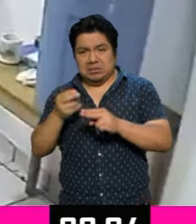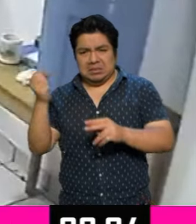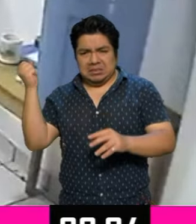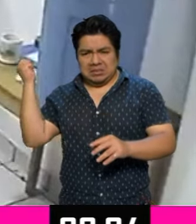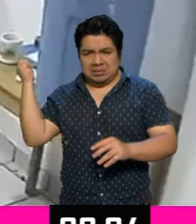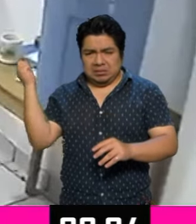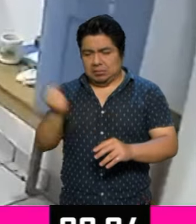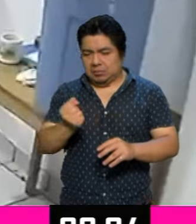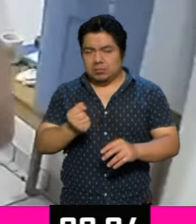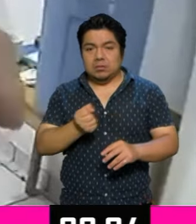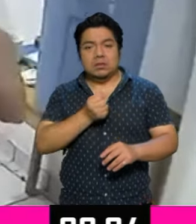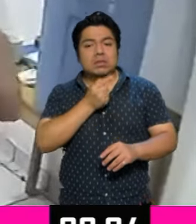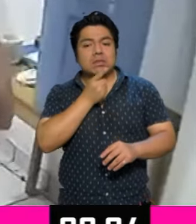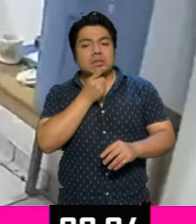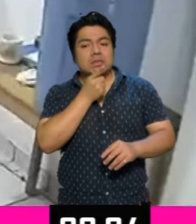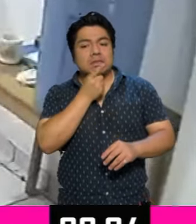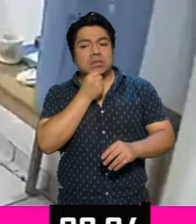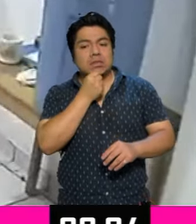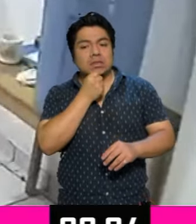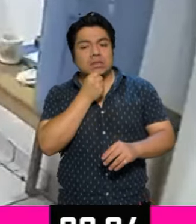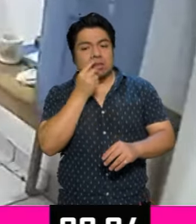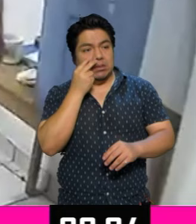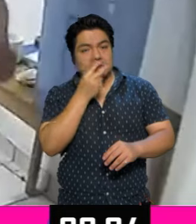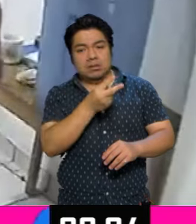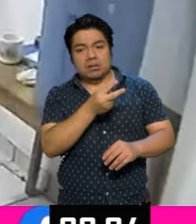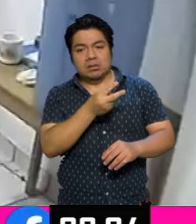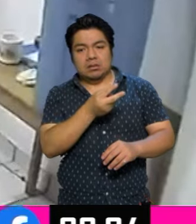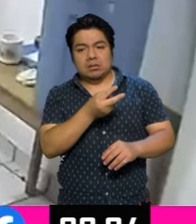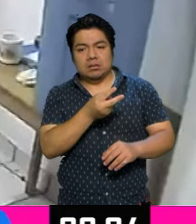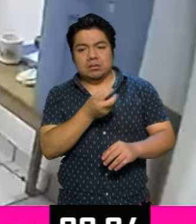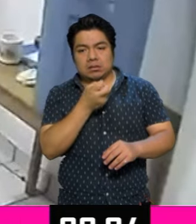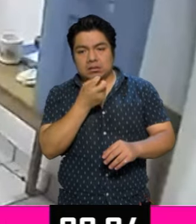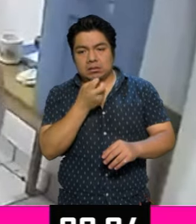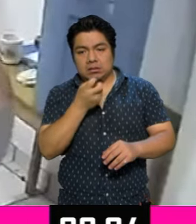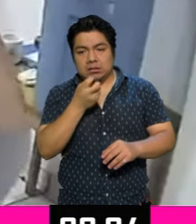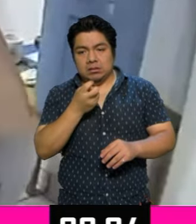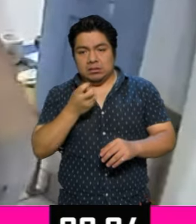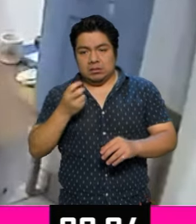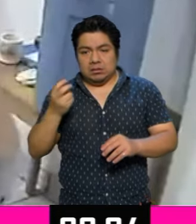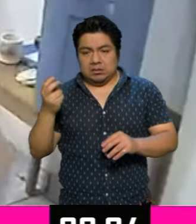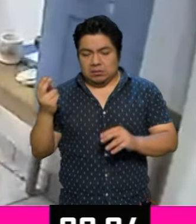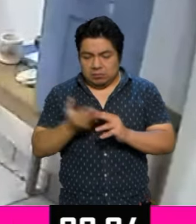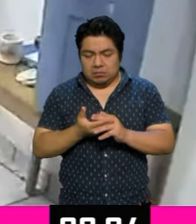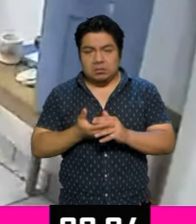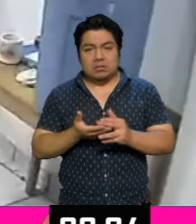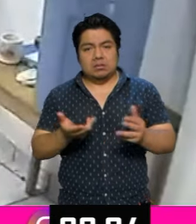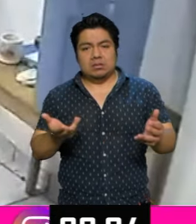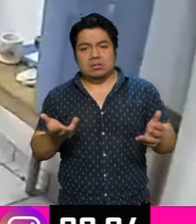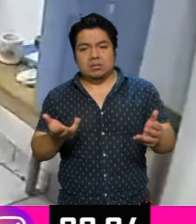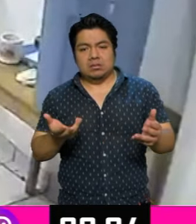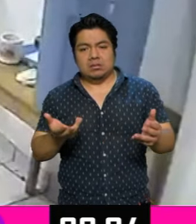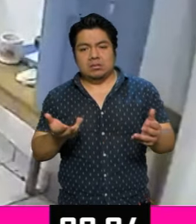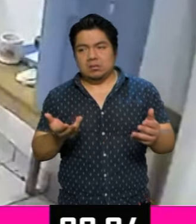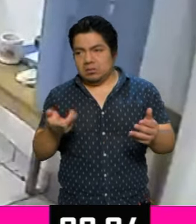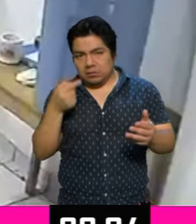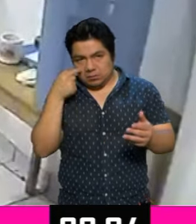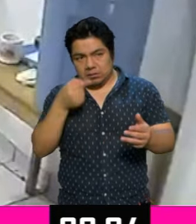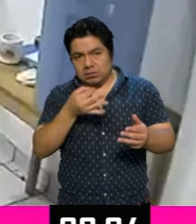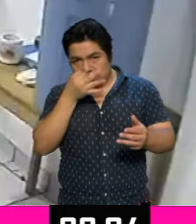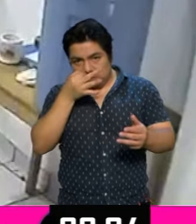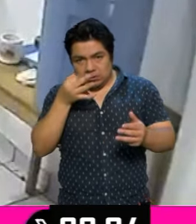encima. Y delante de la poli. Oh, pues, oiga, no, eso es una agresión. Y sí, oiga, sí le dio, ¿eh? Sí le dio en el brazo. Sí,